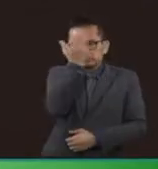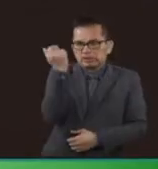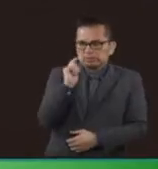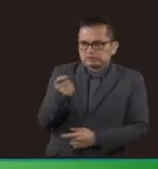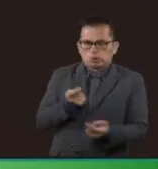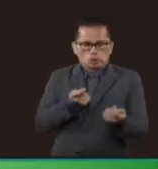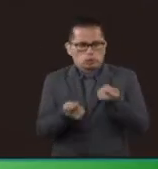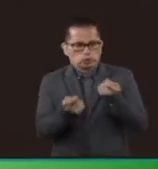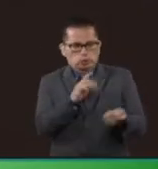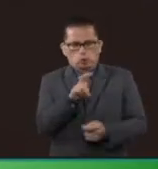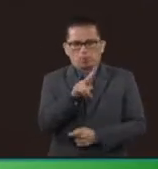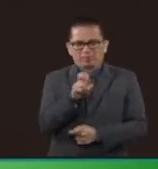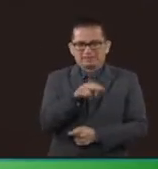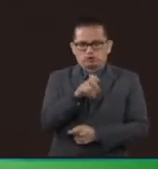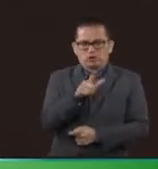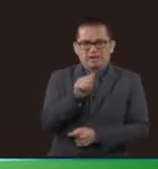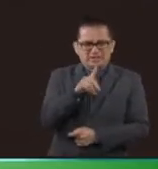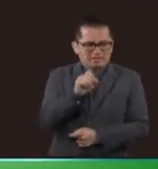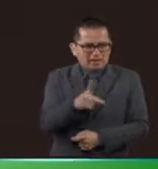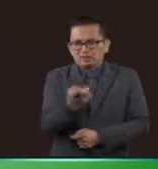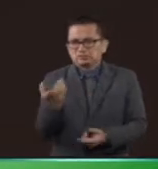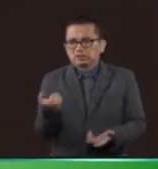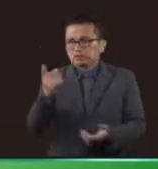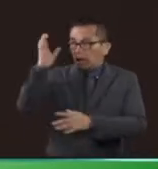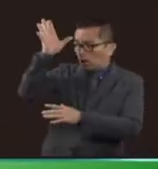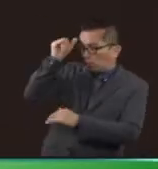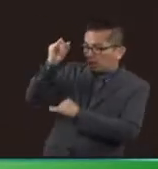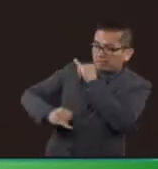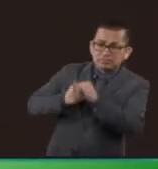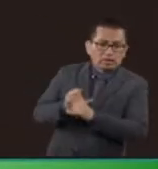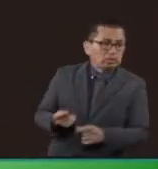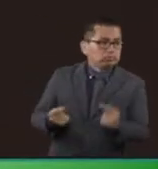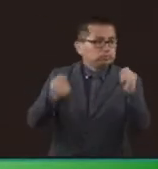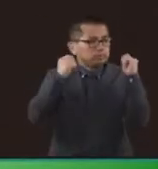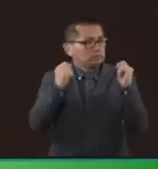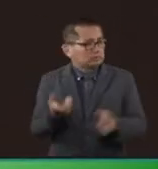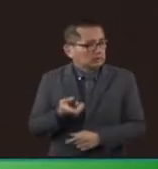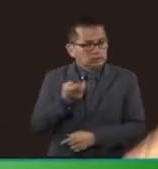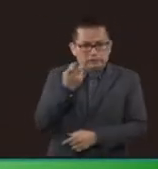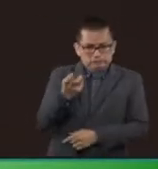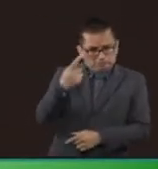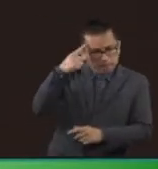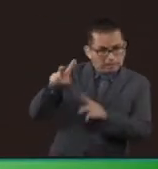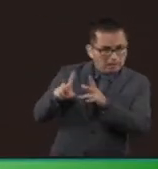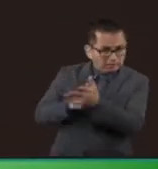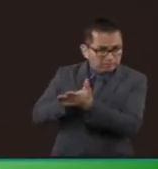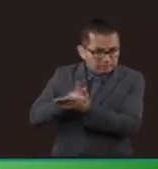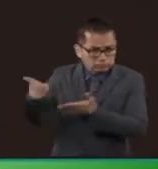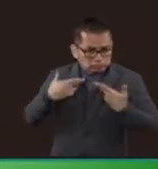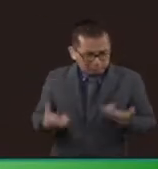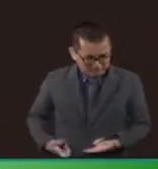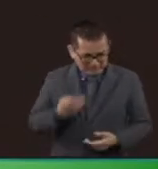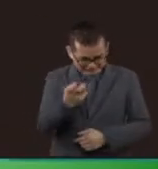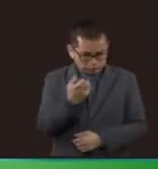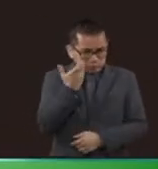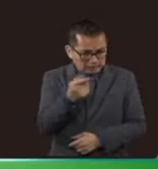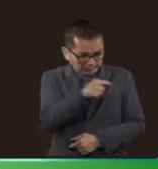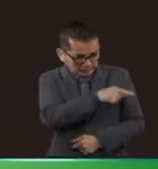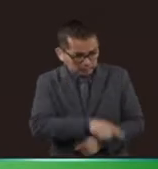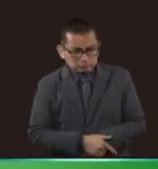de convencionalidad y que ignoren los tratados internacionales en materia de Derechos Humanos eso es lo que están